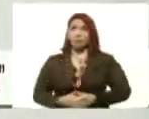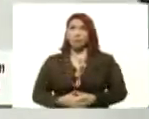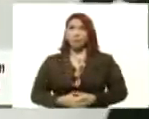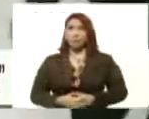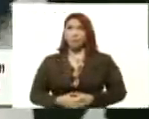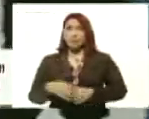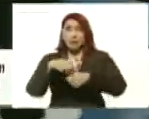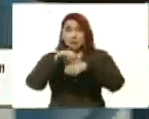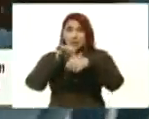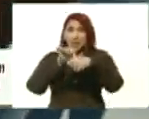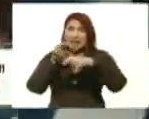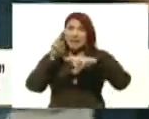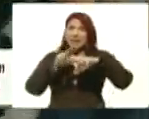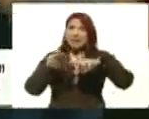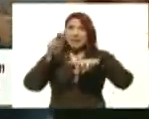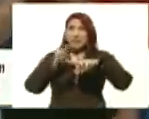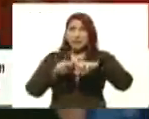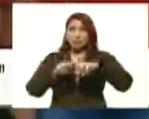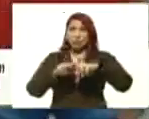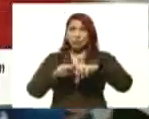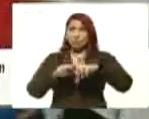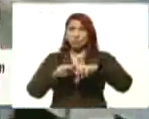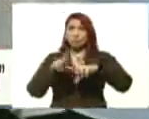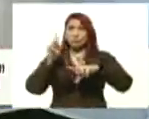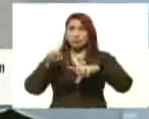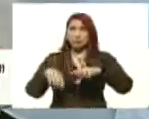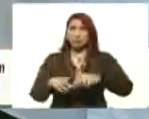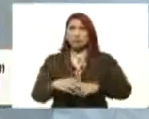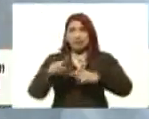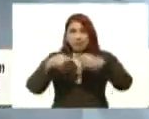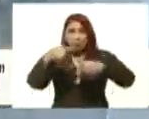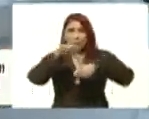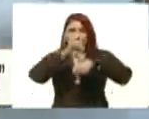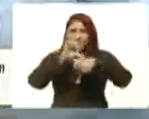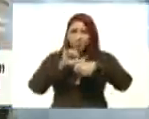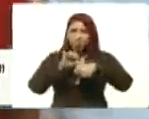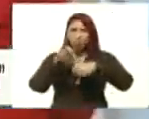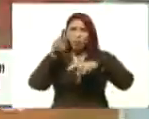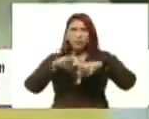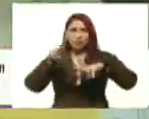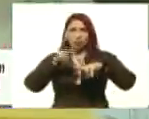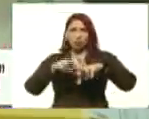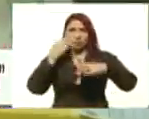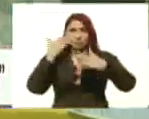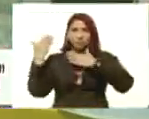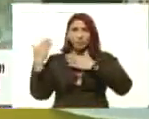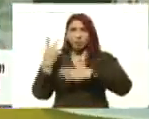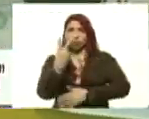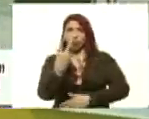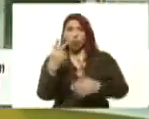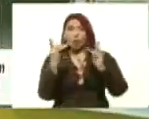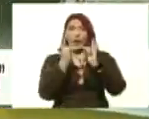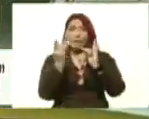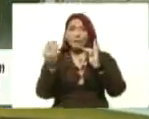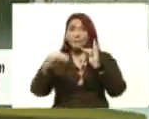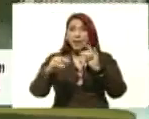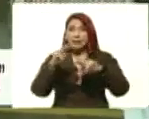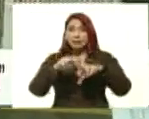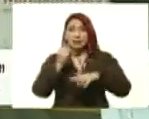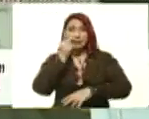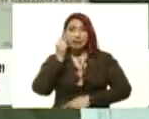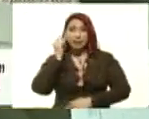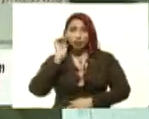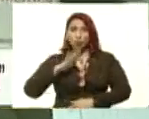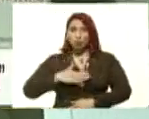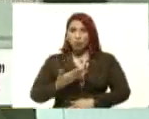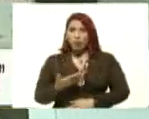postquirúrgico pediátrico. Al lado, un salón al lado, 2 camas más para los niños y las niñas que